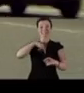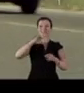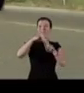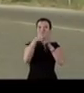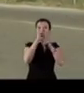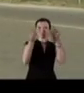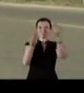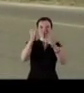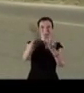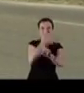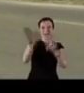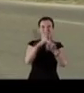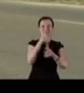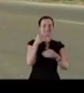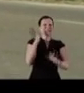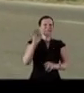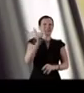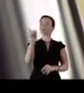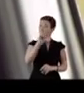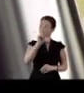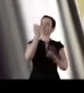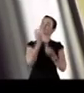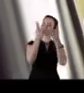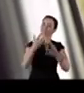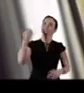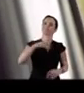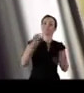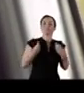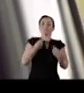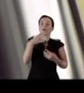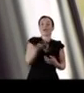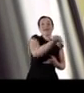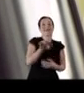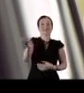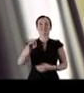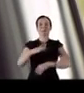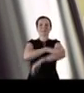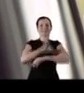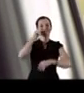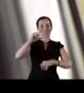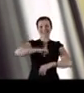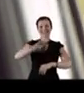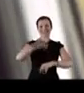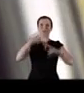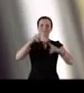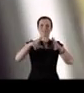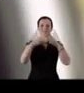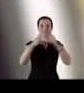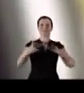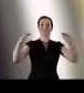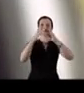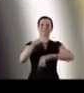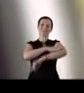con 983 casos activos de violencia de género, un 9,3% más que en